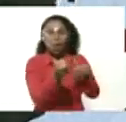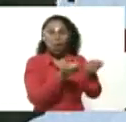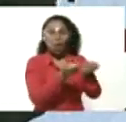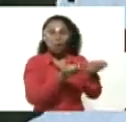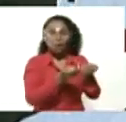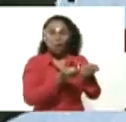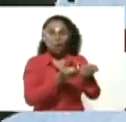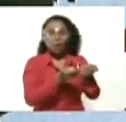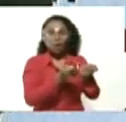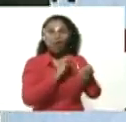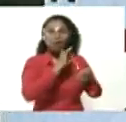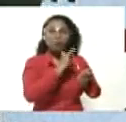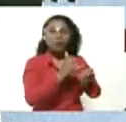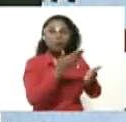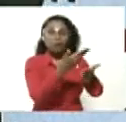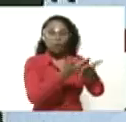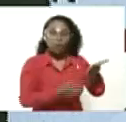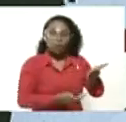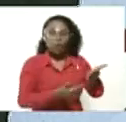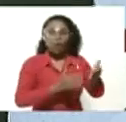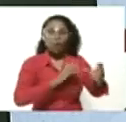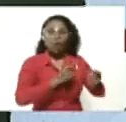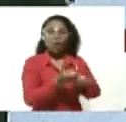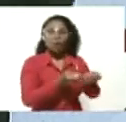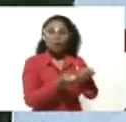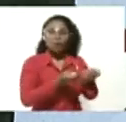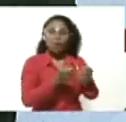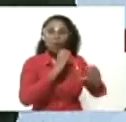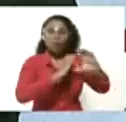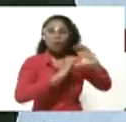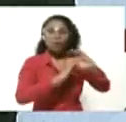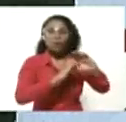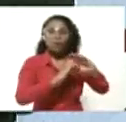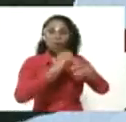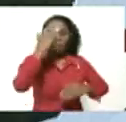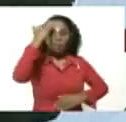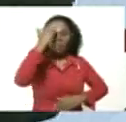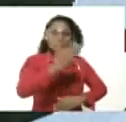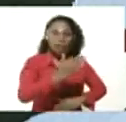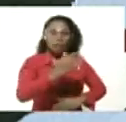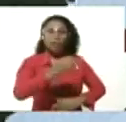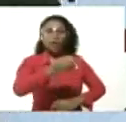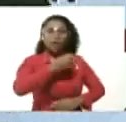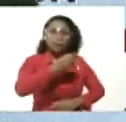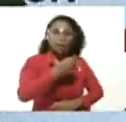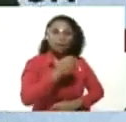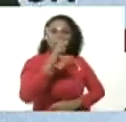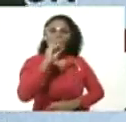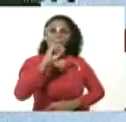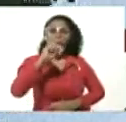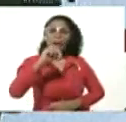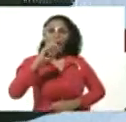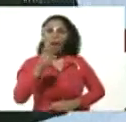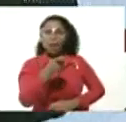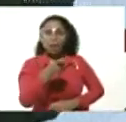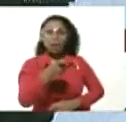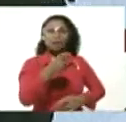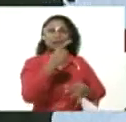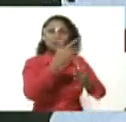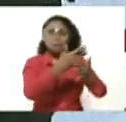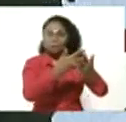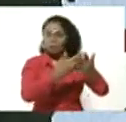Data, al control de las comunicaciones, a ejércitos de periodistas, de ONGs, a blogueros, a